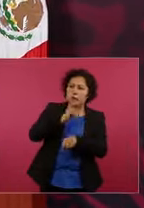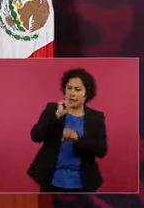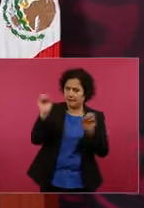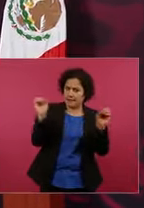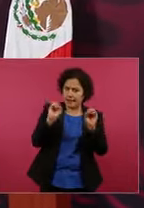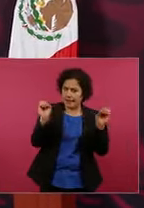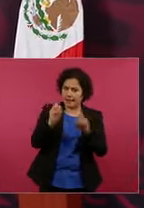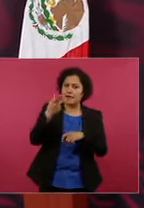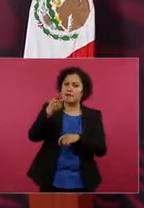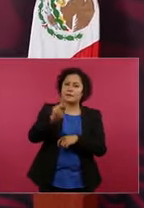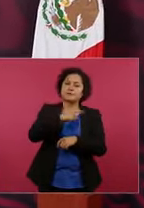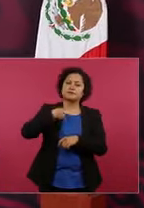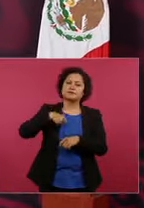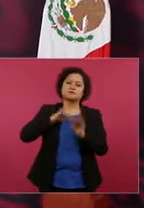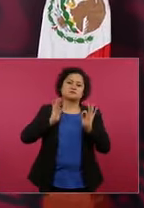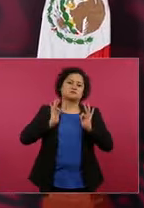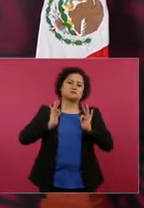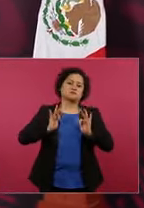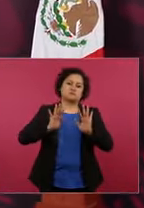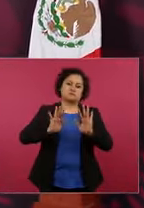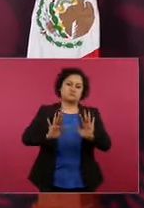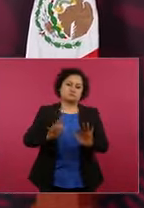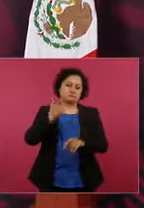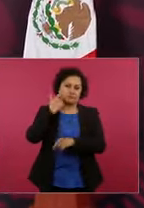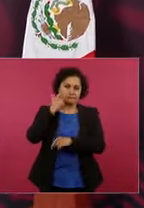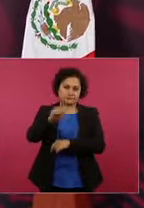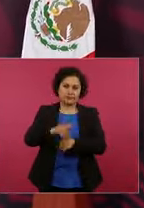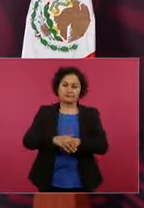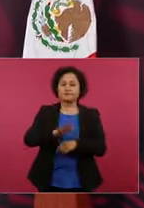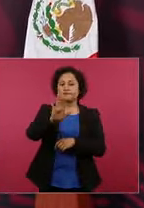¿A partir de cuándo, perdón? O sea, el día 2.